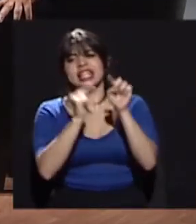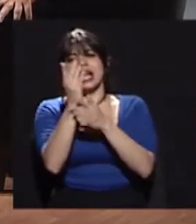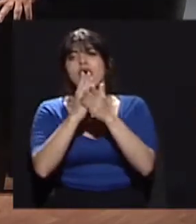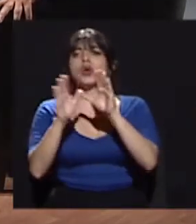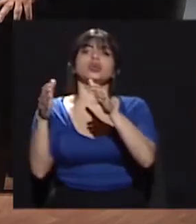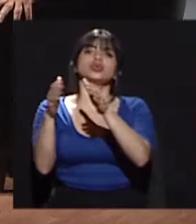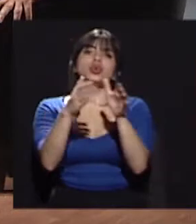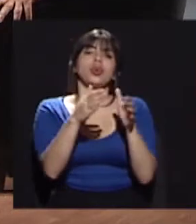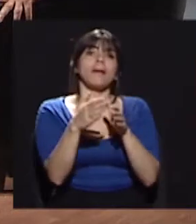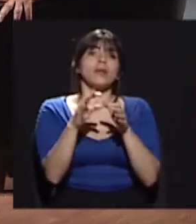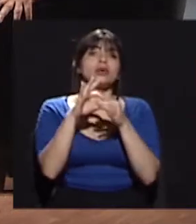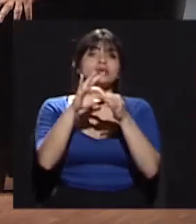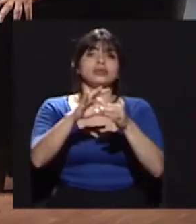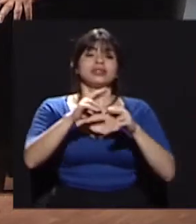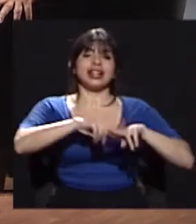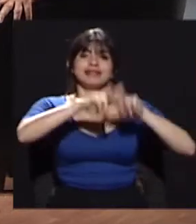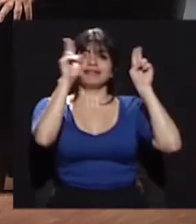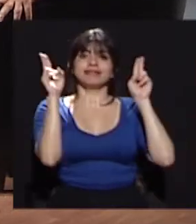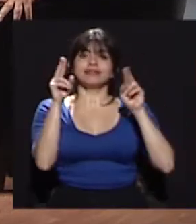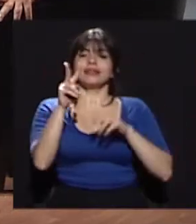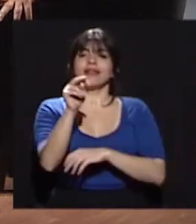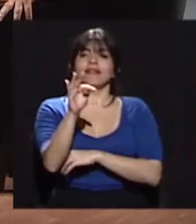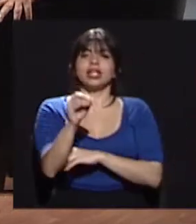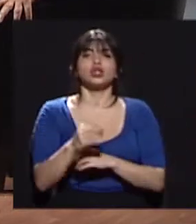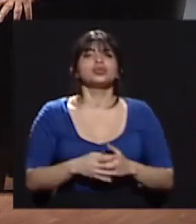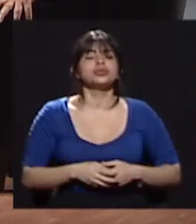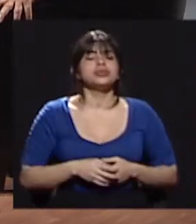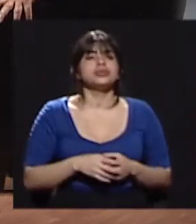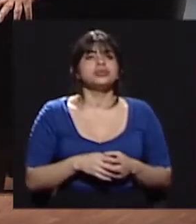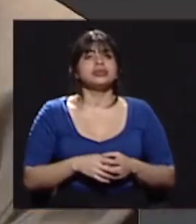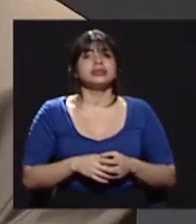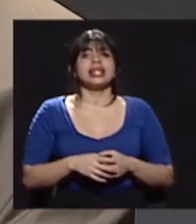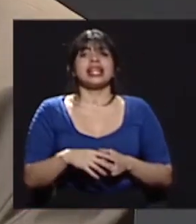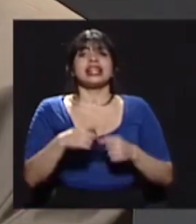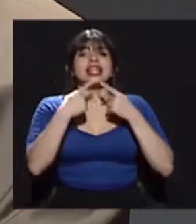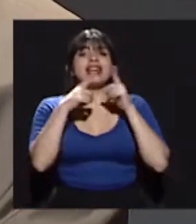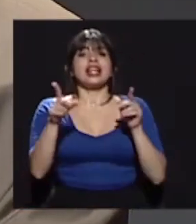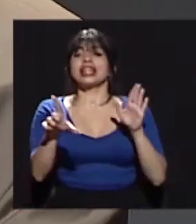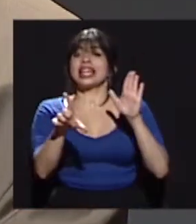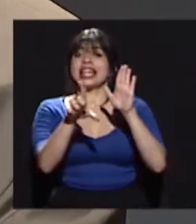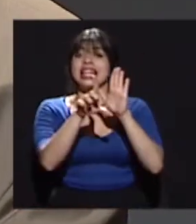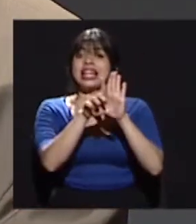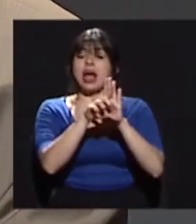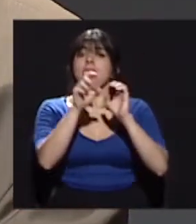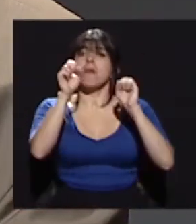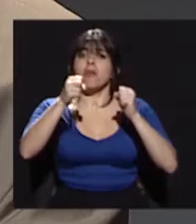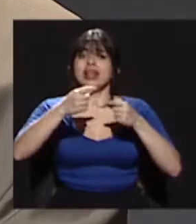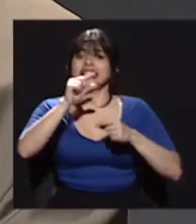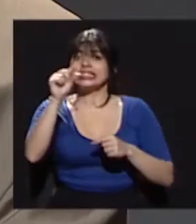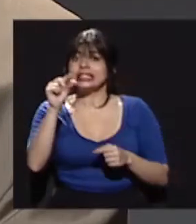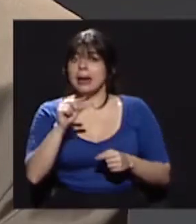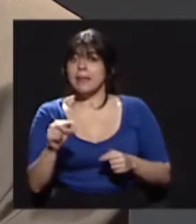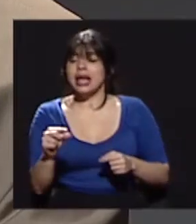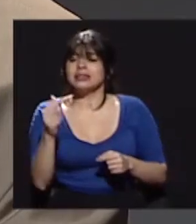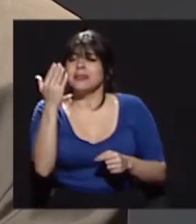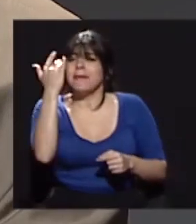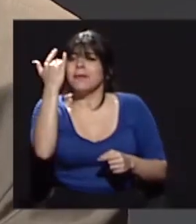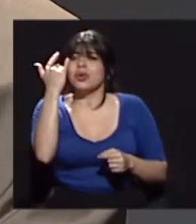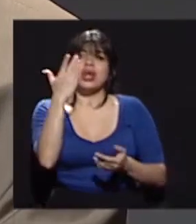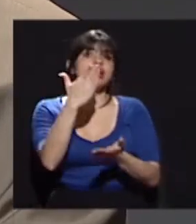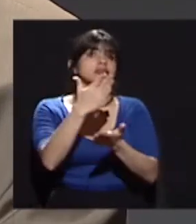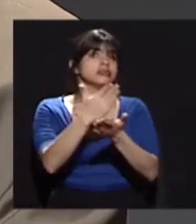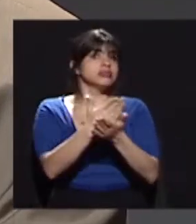al levantamiento del veto la declaratoria de ilegalidad puede tomar semanas porque impedir la